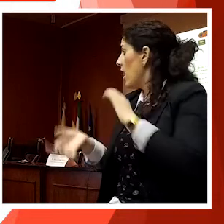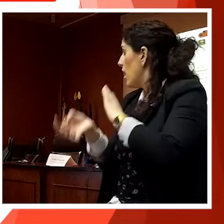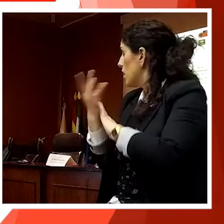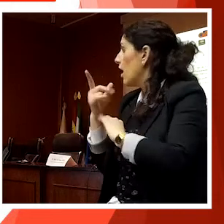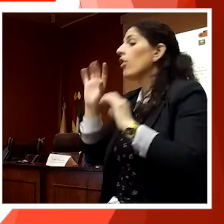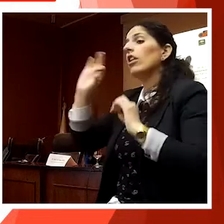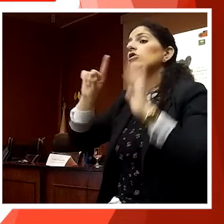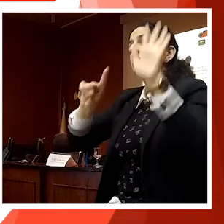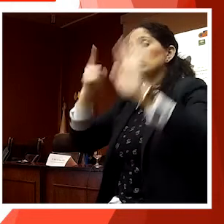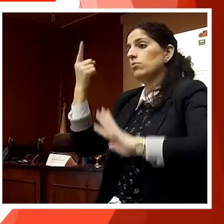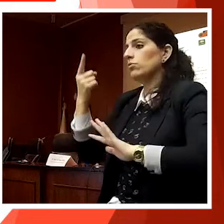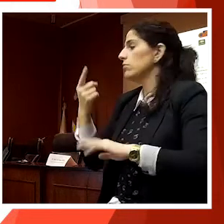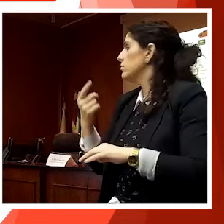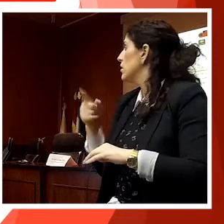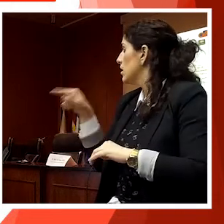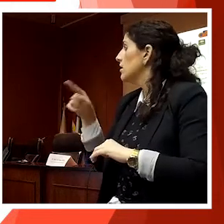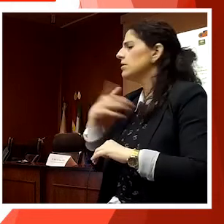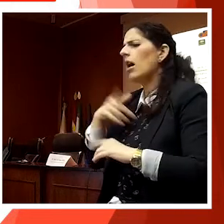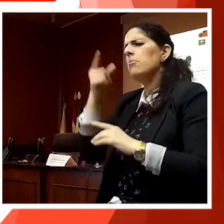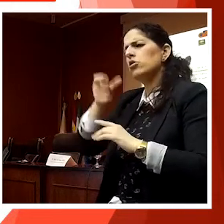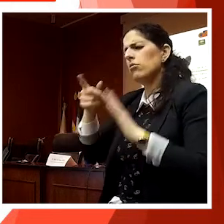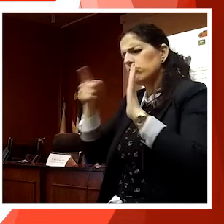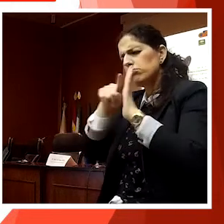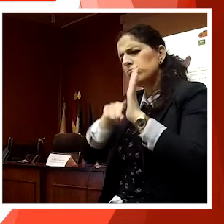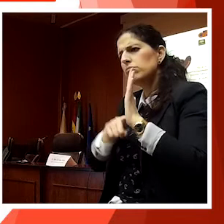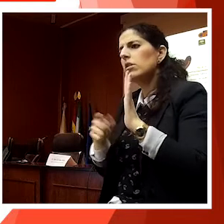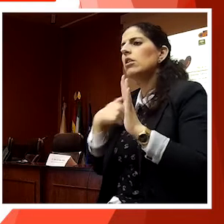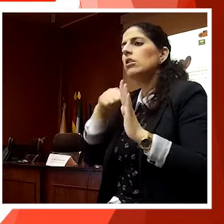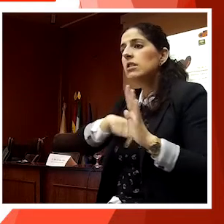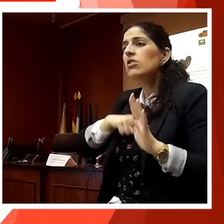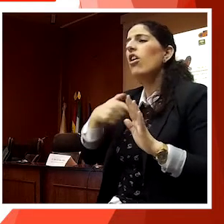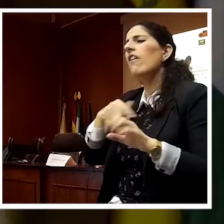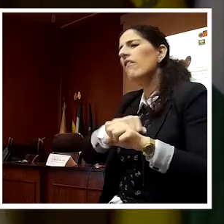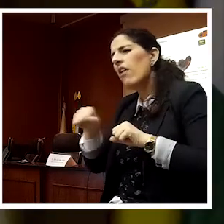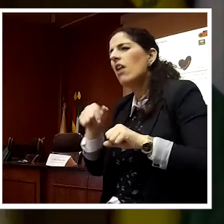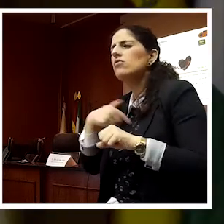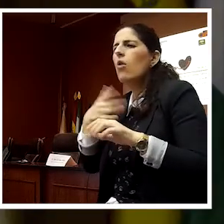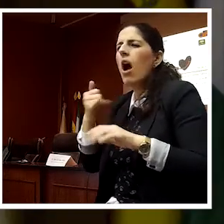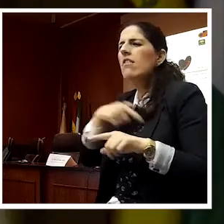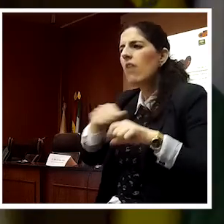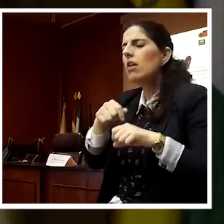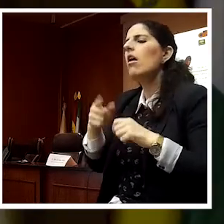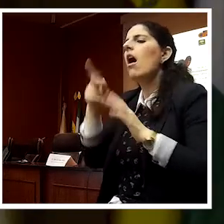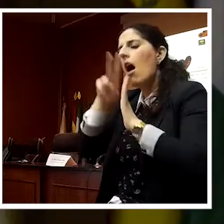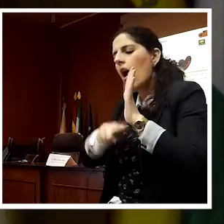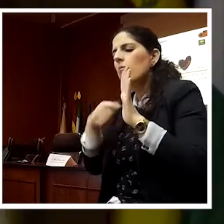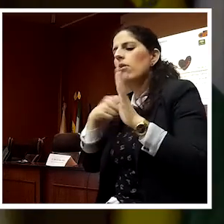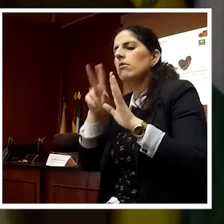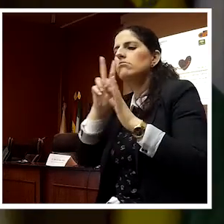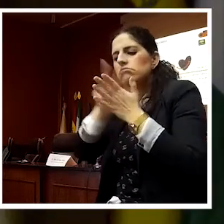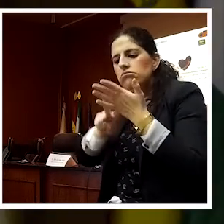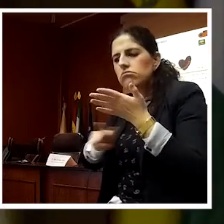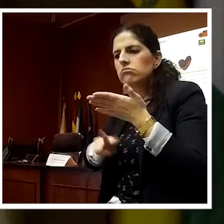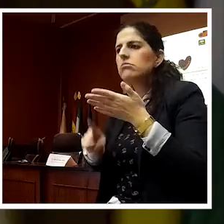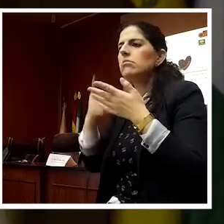061. Ya hay más de 16.000 pacientes y son para personas que han padecido un infarto o una angina de pecho. Ahí